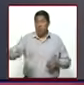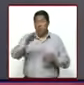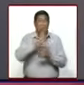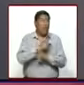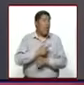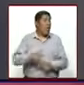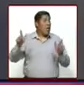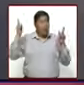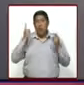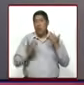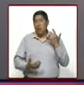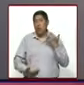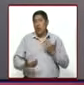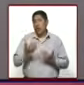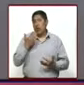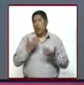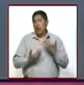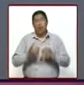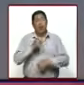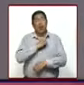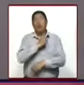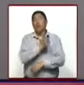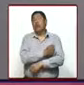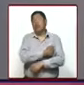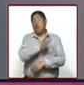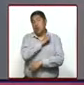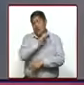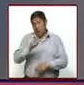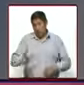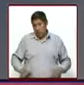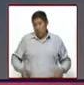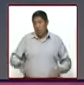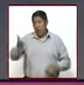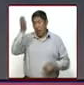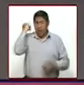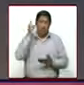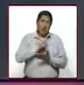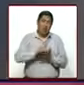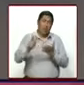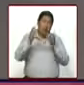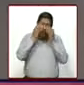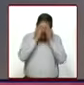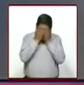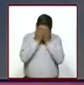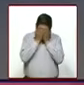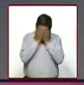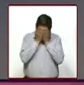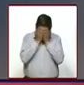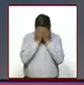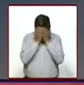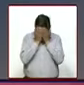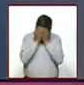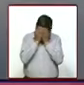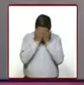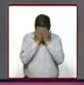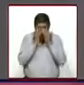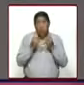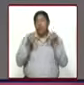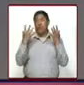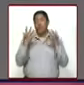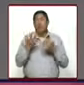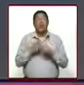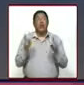fuego. Así lo ha dicho de manera contundente la autoridad de Edil, quien hace algunas semanas se quebró por el desastre que estaba pasando su municipio por el